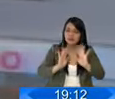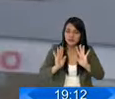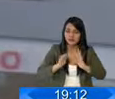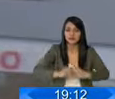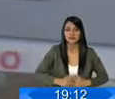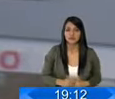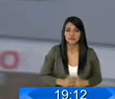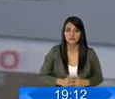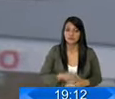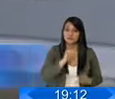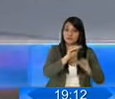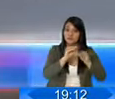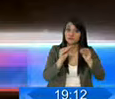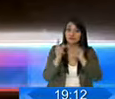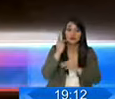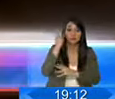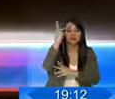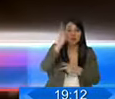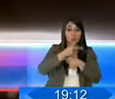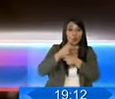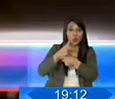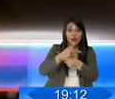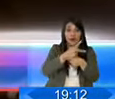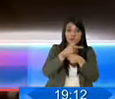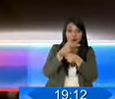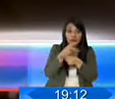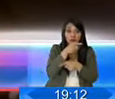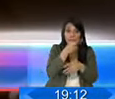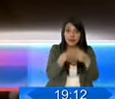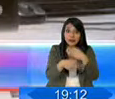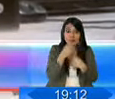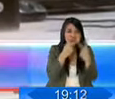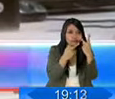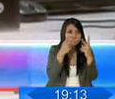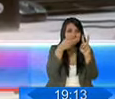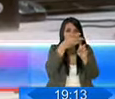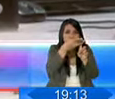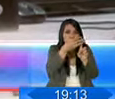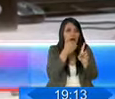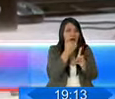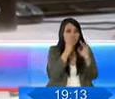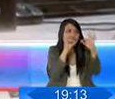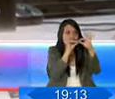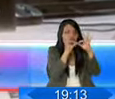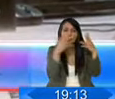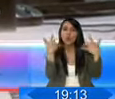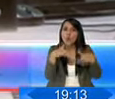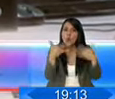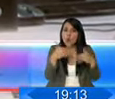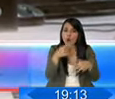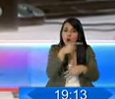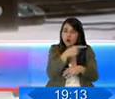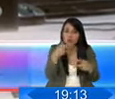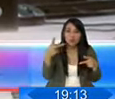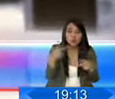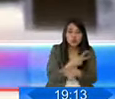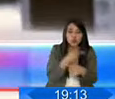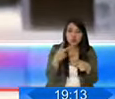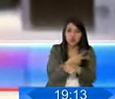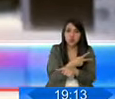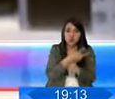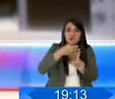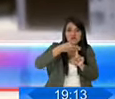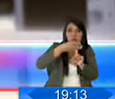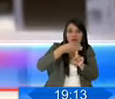más exhortaron a los padres a tener cuidado con las páginas que visitan sus hijos. El cibercrimen no tiene límites y en ocasiones la tecnología es